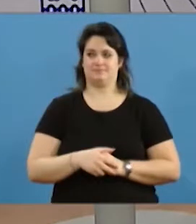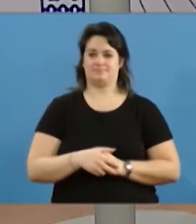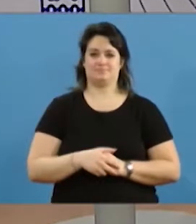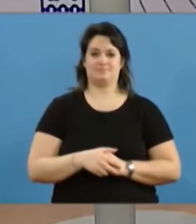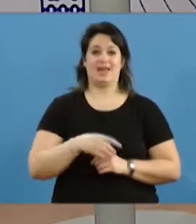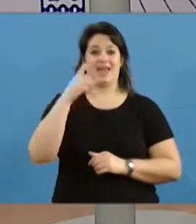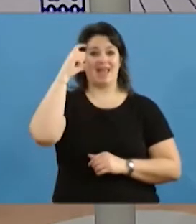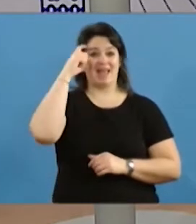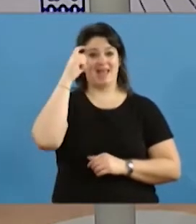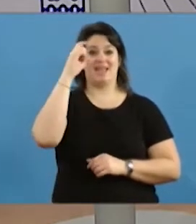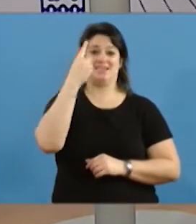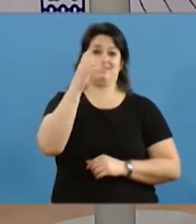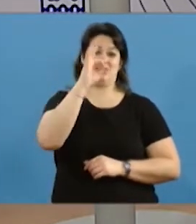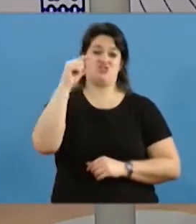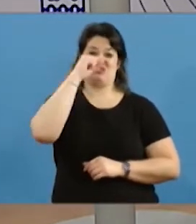107 E.